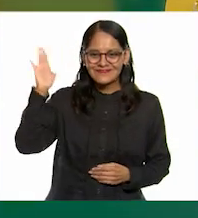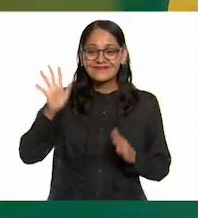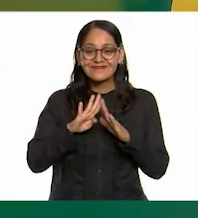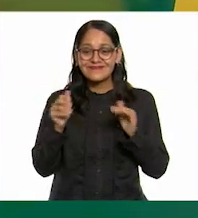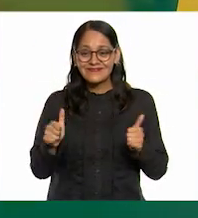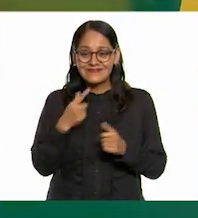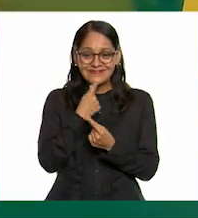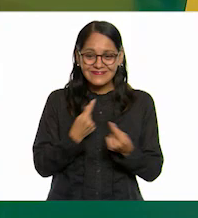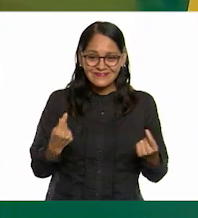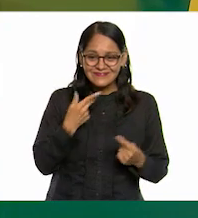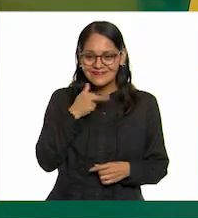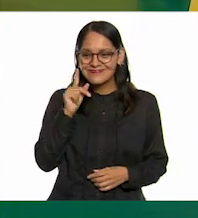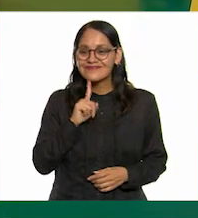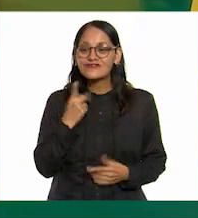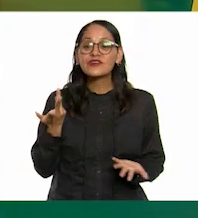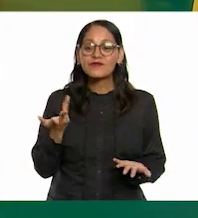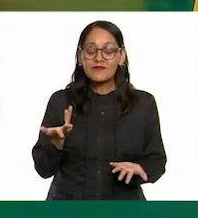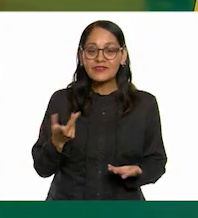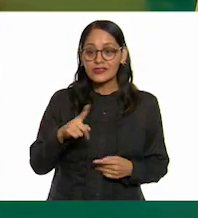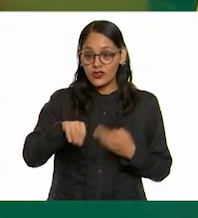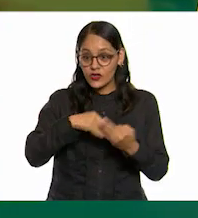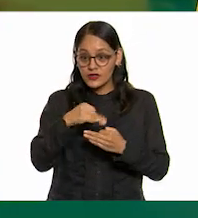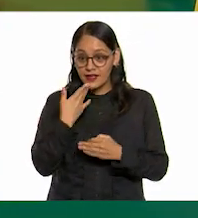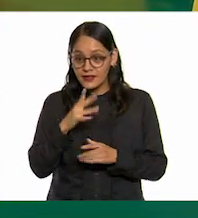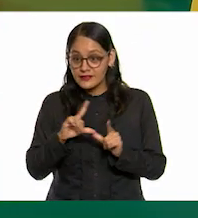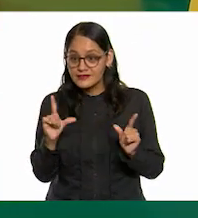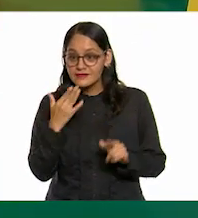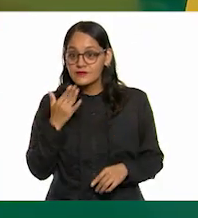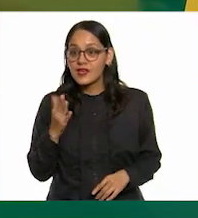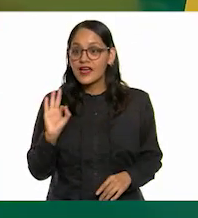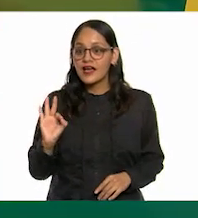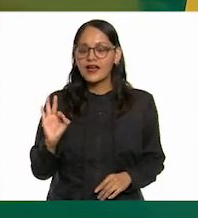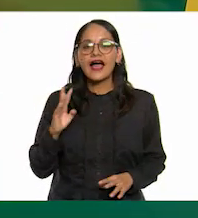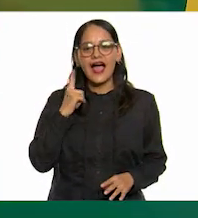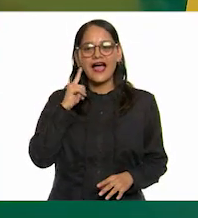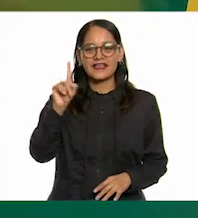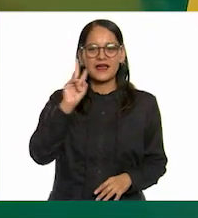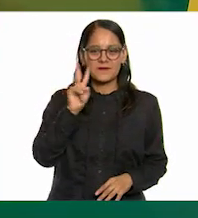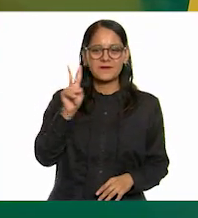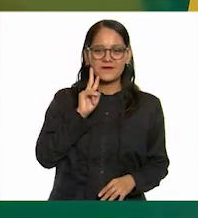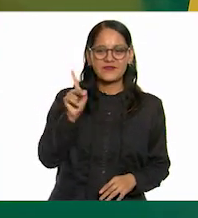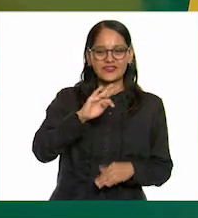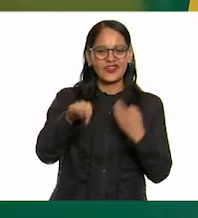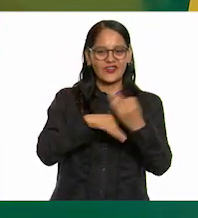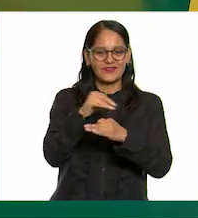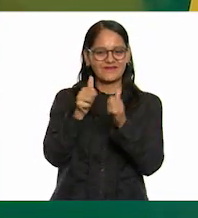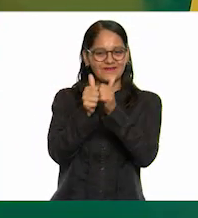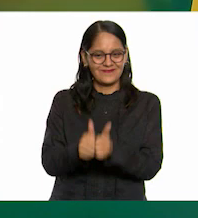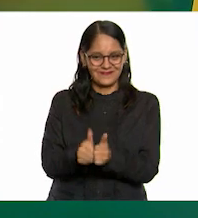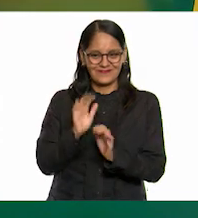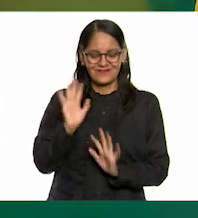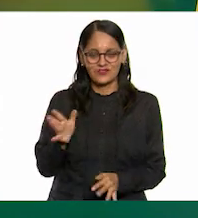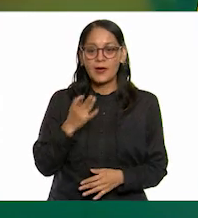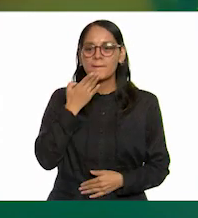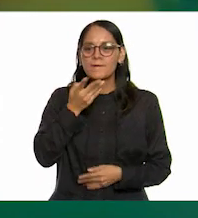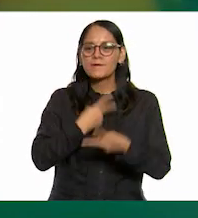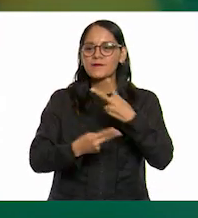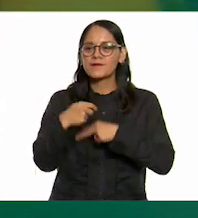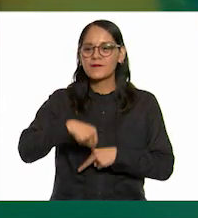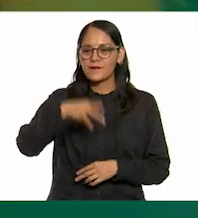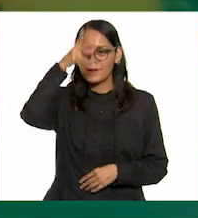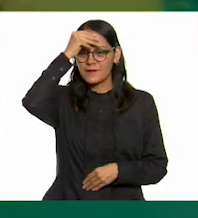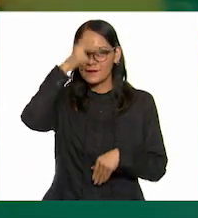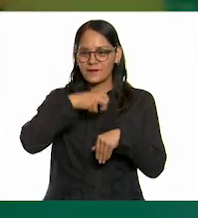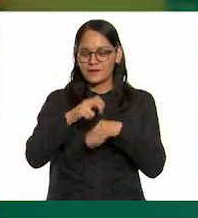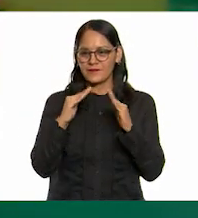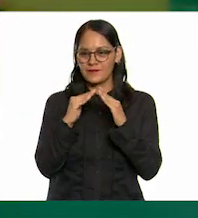¿cómo están, niñas y niños? ¿Ya estamos todos? A ver, no los veo. Ah, sí, ahora sí, creo que ya estamos todos. Bienvenidos a Aprende en Casa